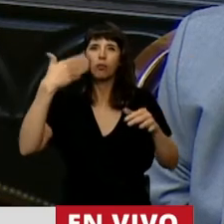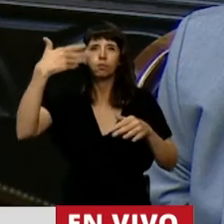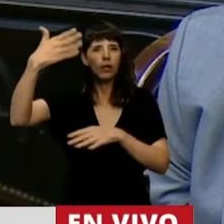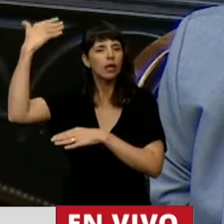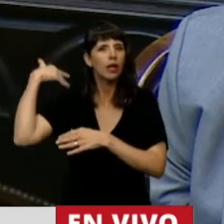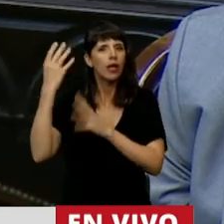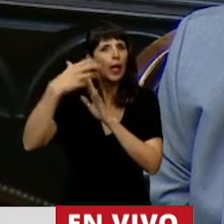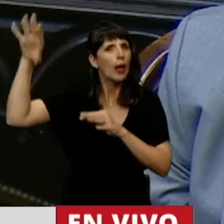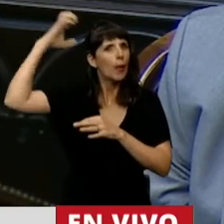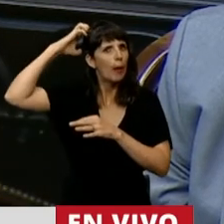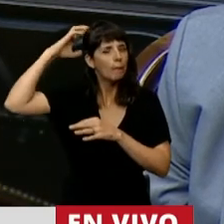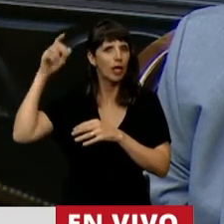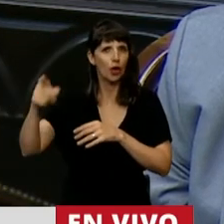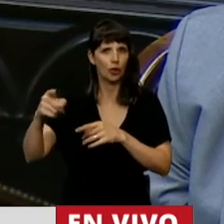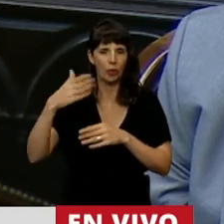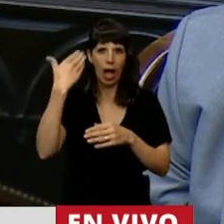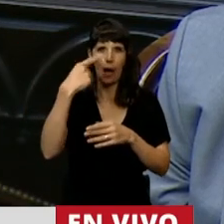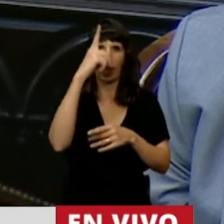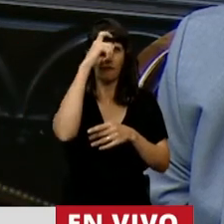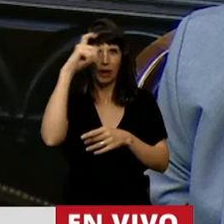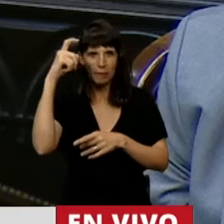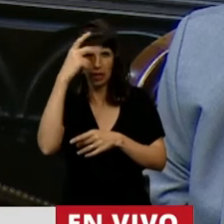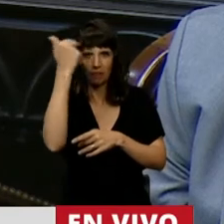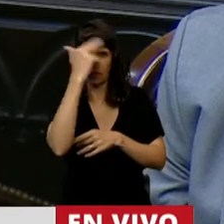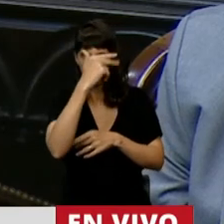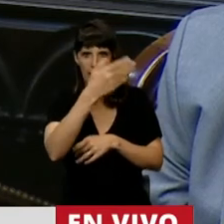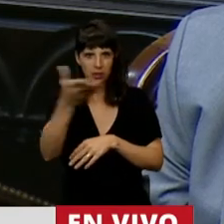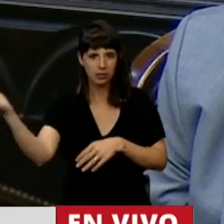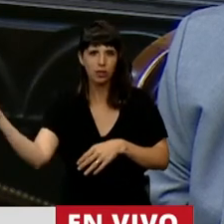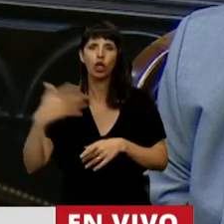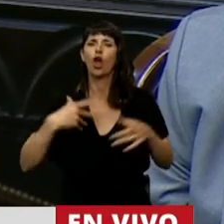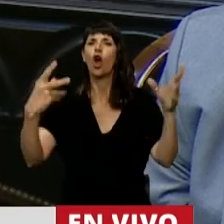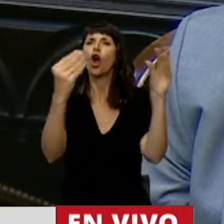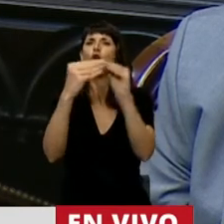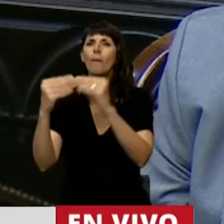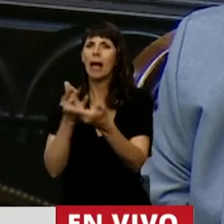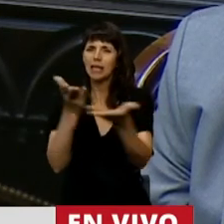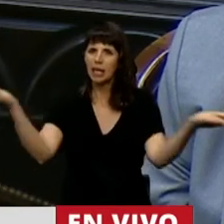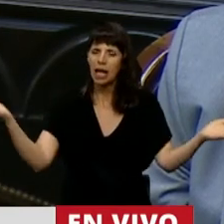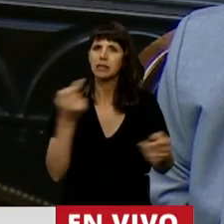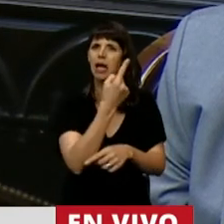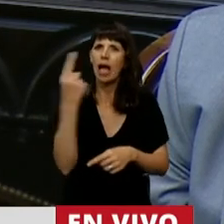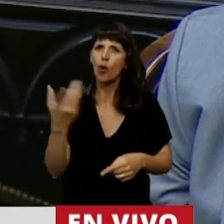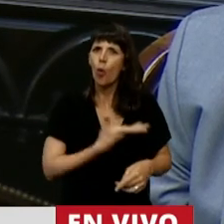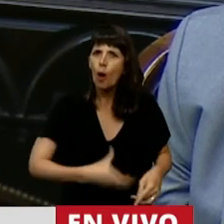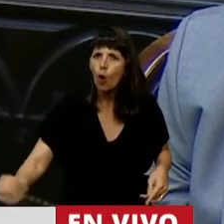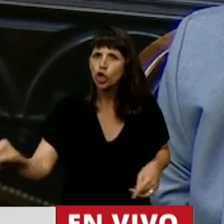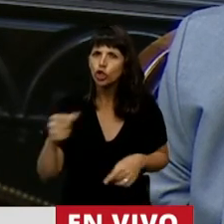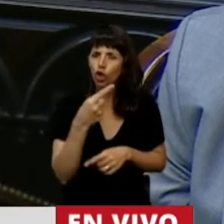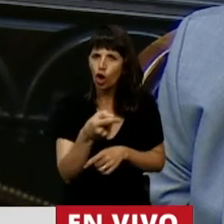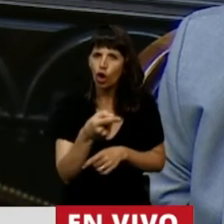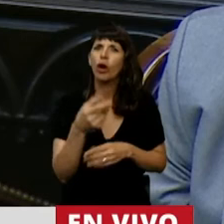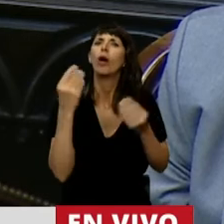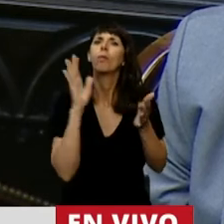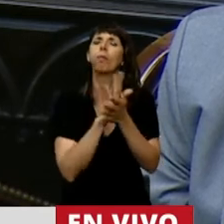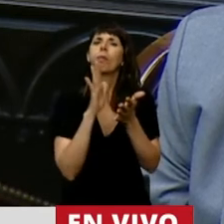grupo de enfermeras: compañeras, cada aborto que ustedes permiten es un servicio a los